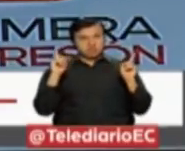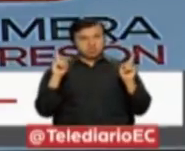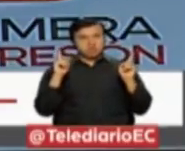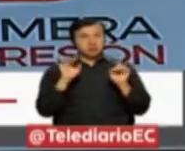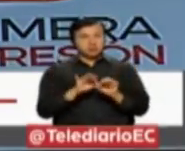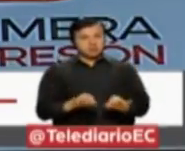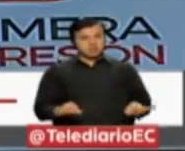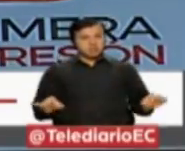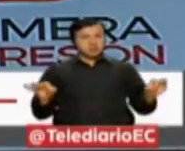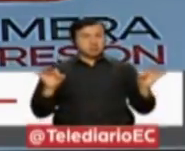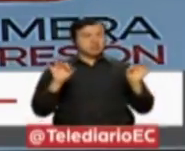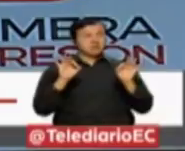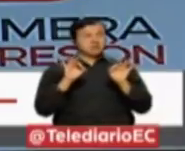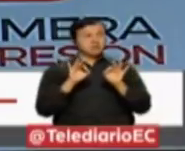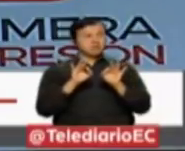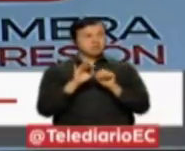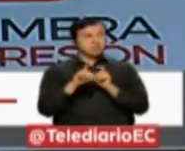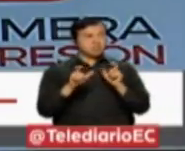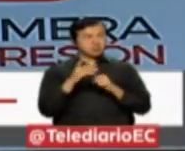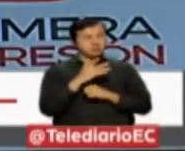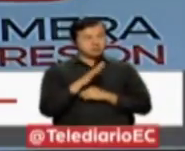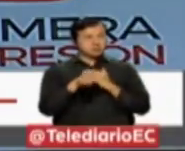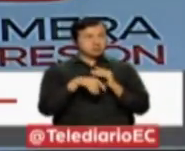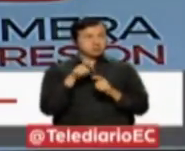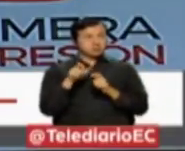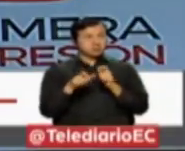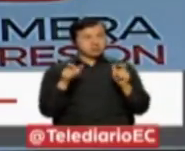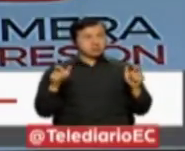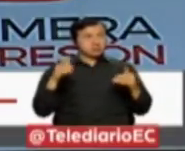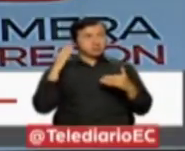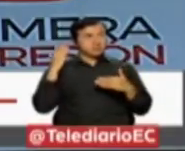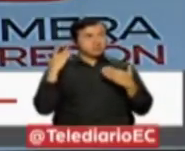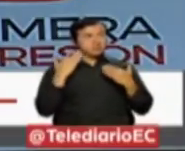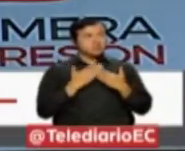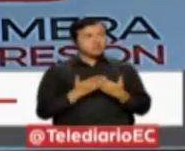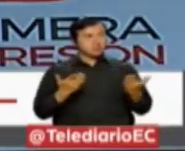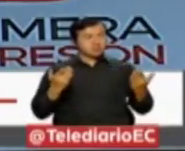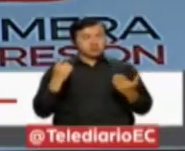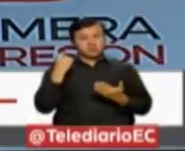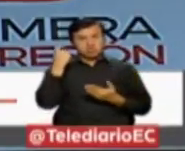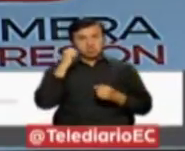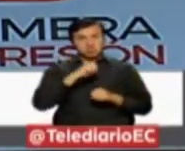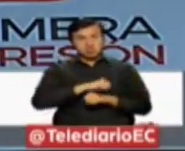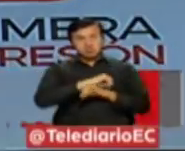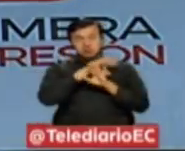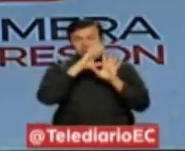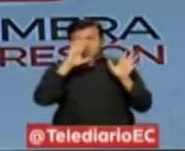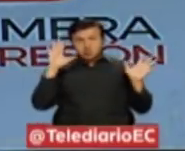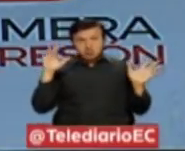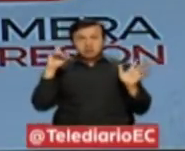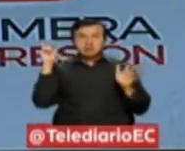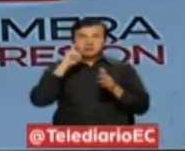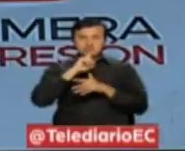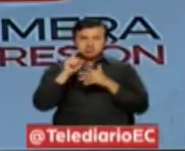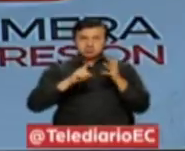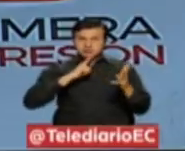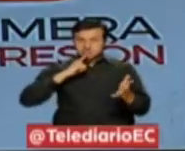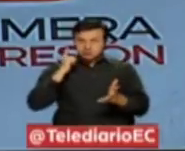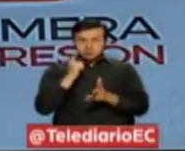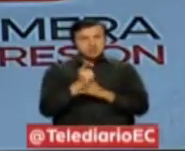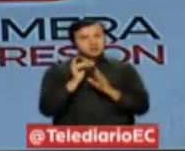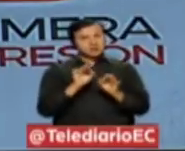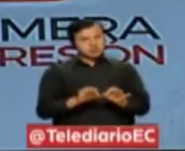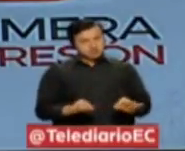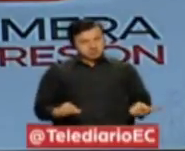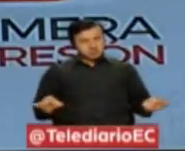Es indispensable que la ciudadanía y que todos los actores políticos entendamos que es muy necesario, que es